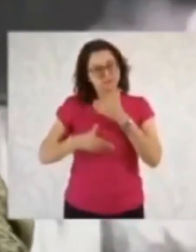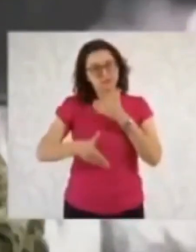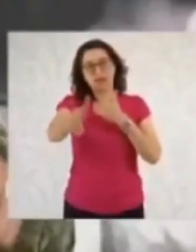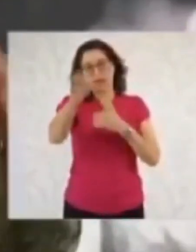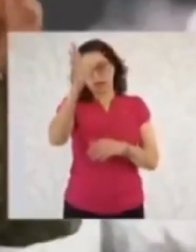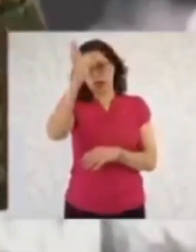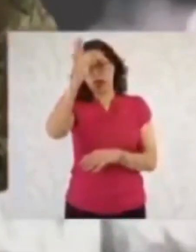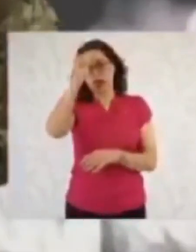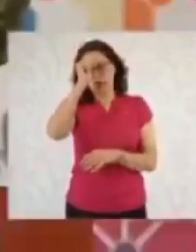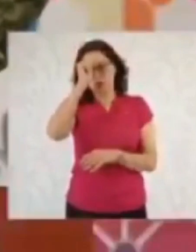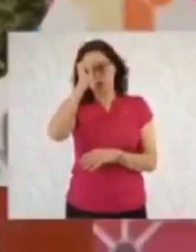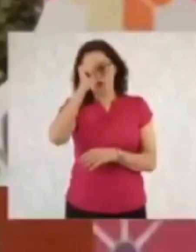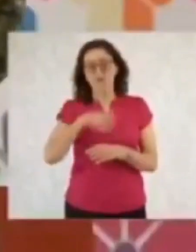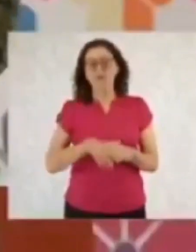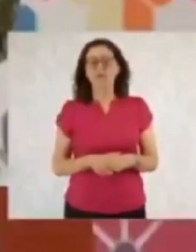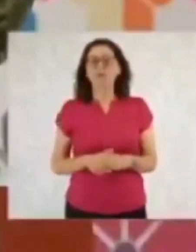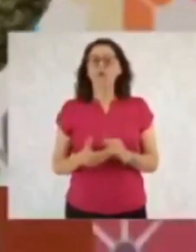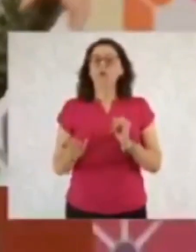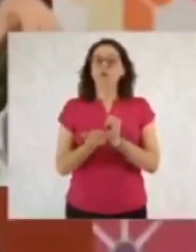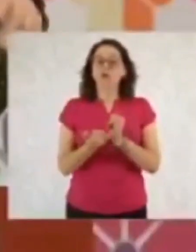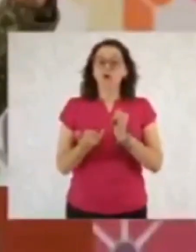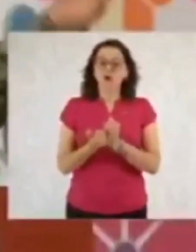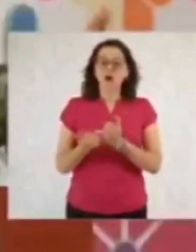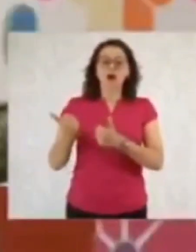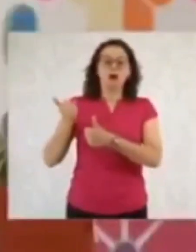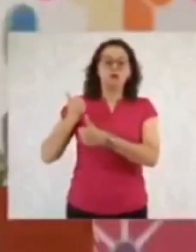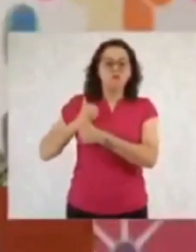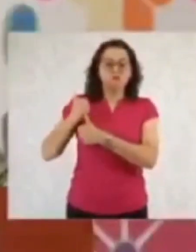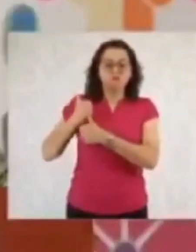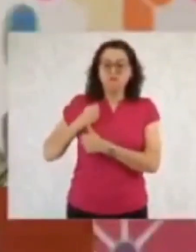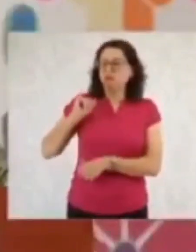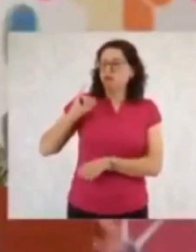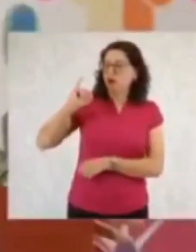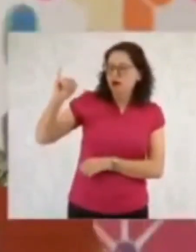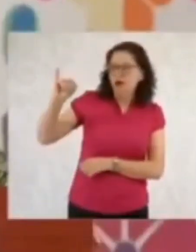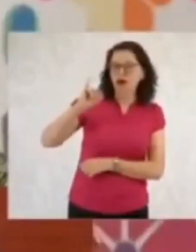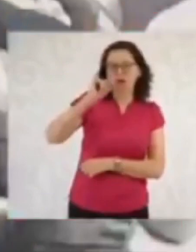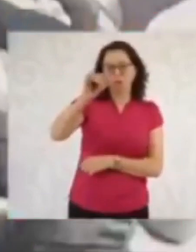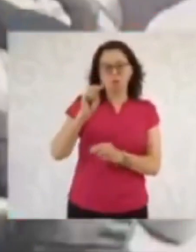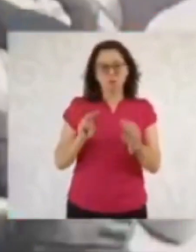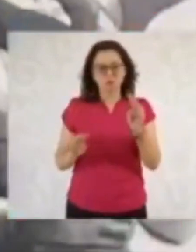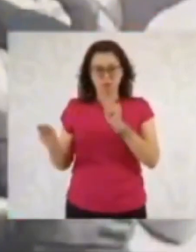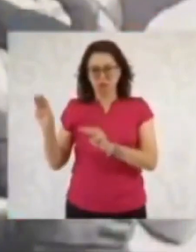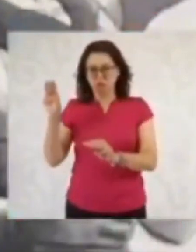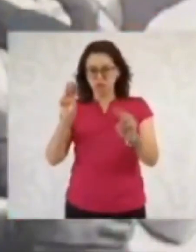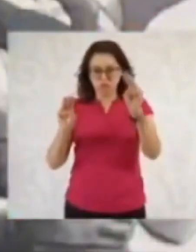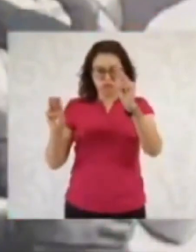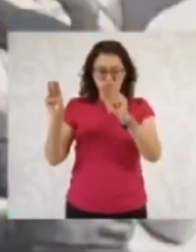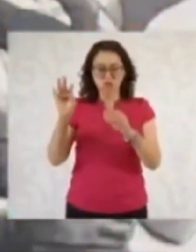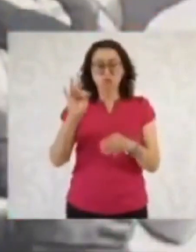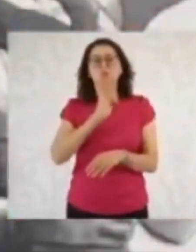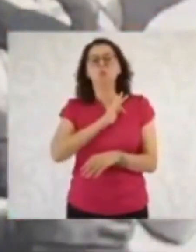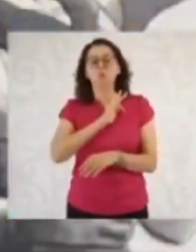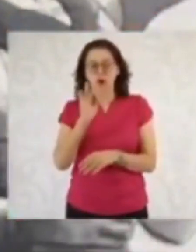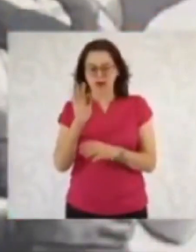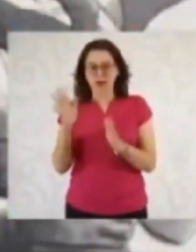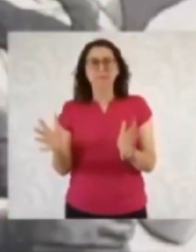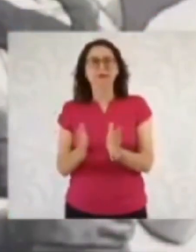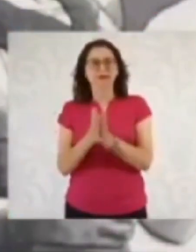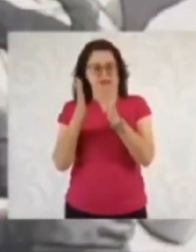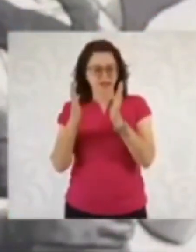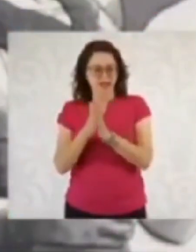ejército en su momento, bueno, en áreas serranas, áreas rurales, ahí sí podrá participar, pero